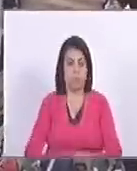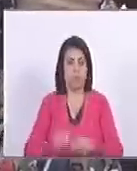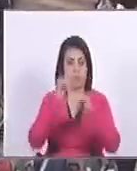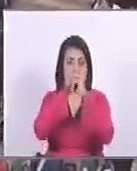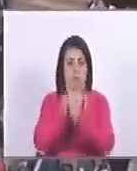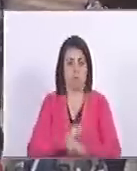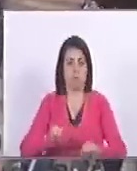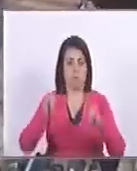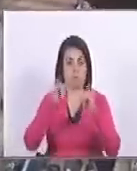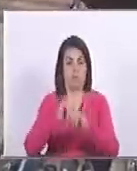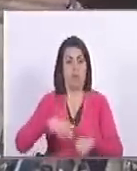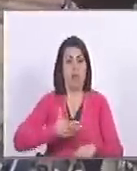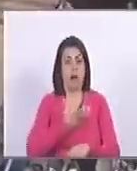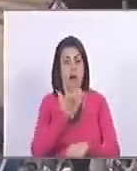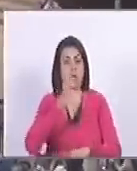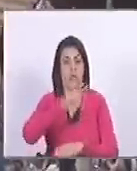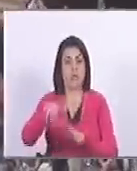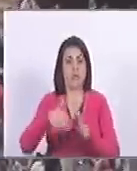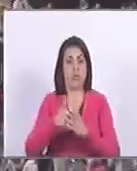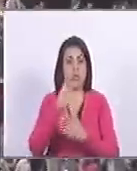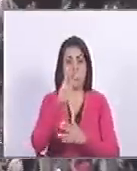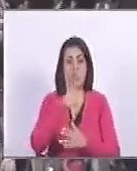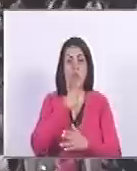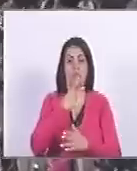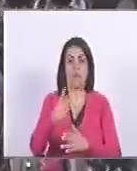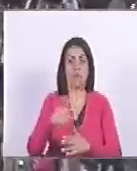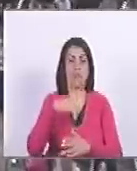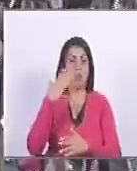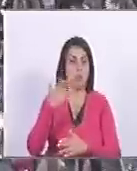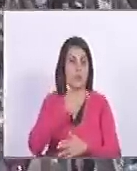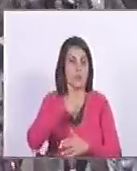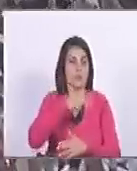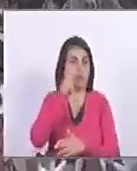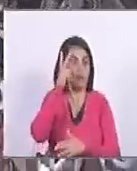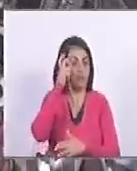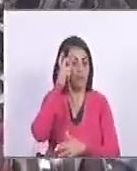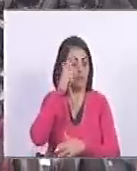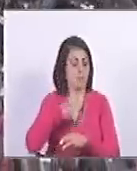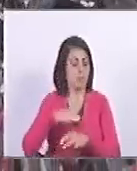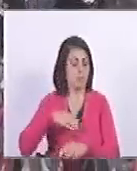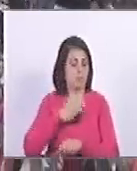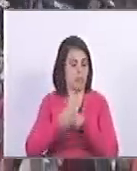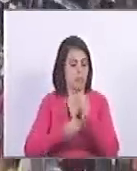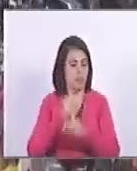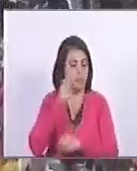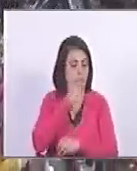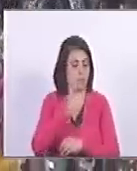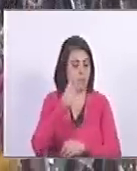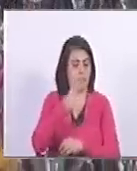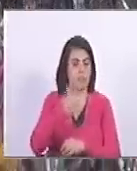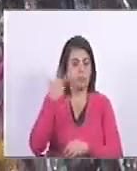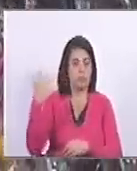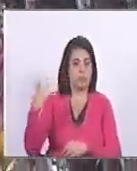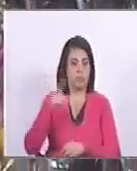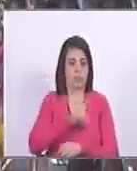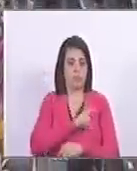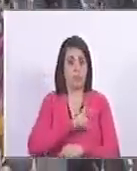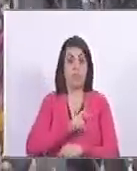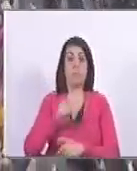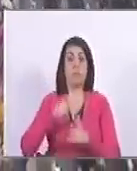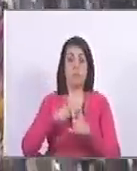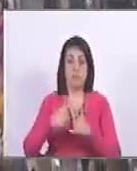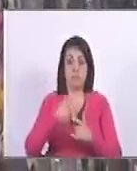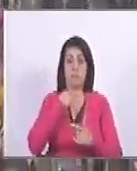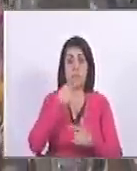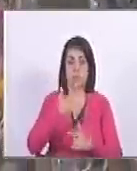la independencia, fue un canto coral, todos en una sola voz. Cuando nosotros escuchamos el pueblo que se levantó el 23 de enero, escuchamos